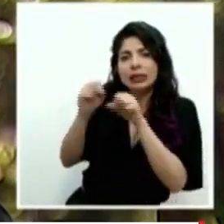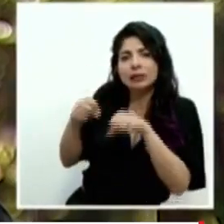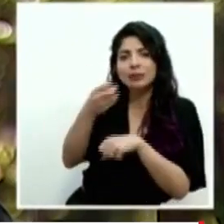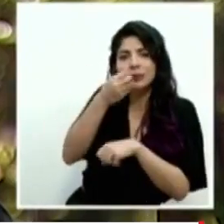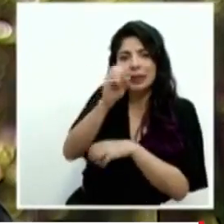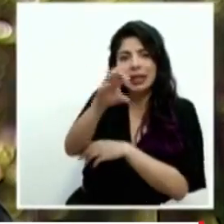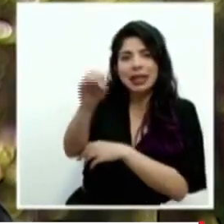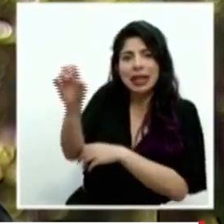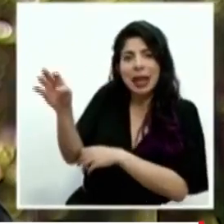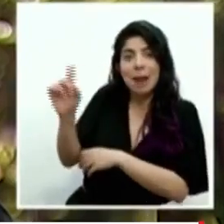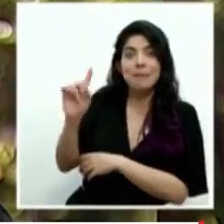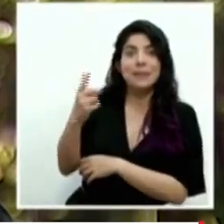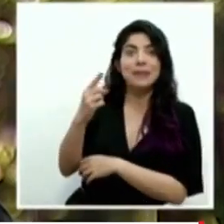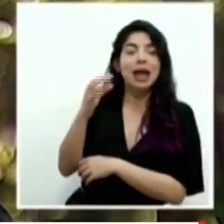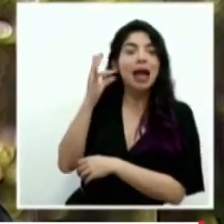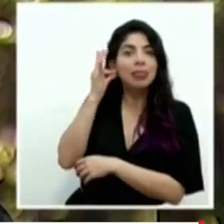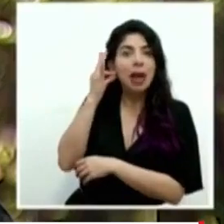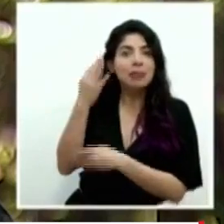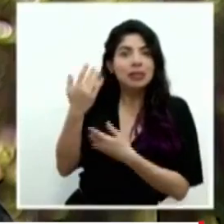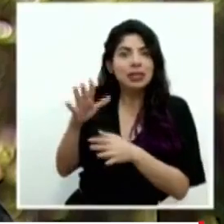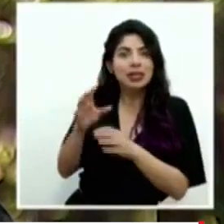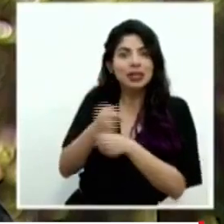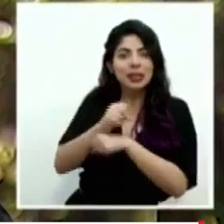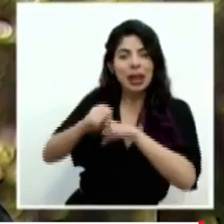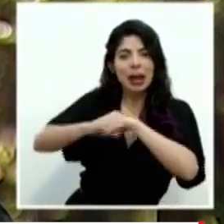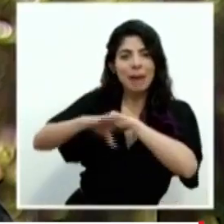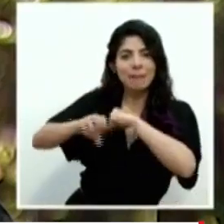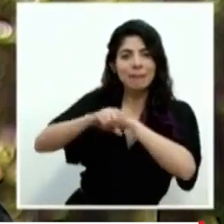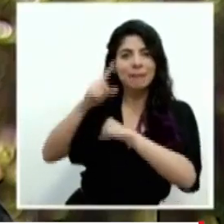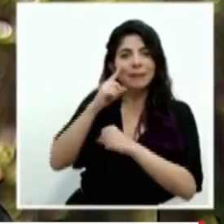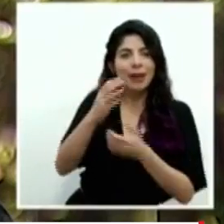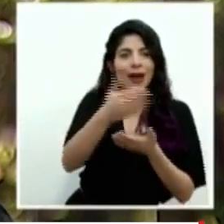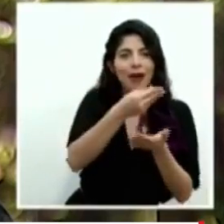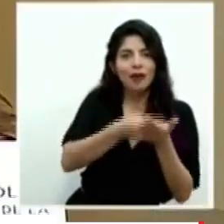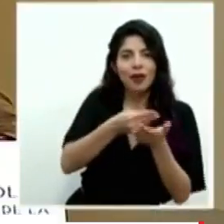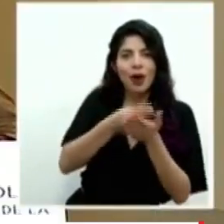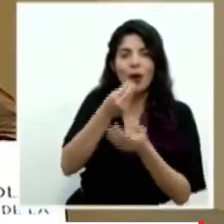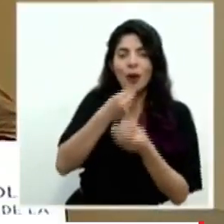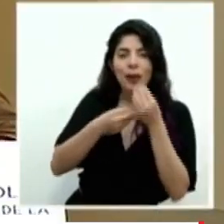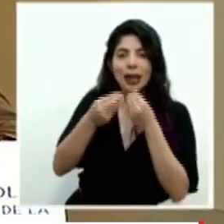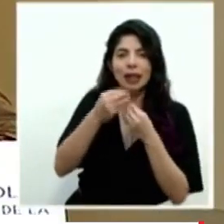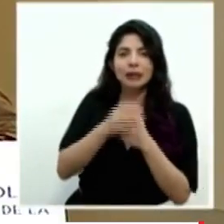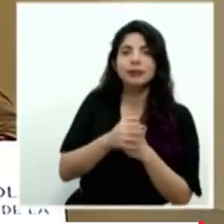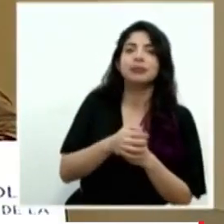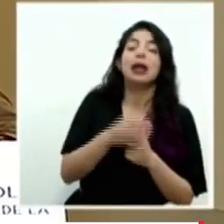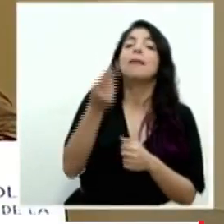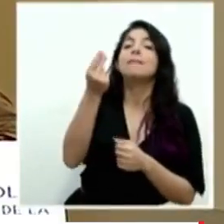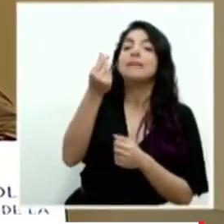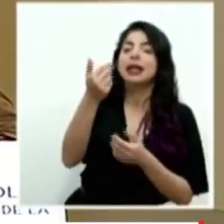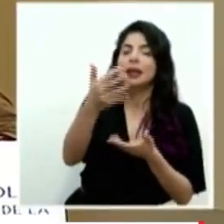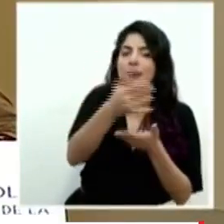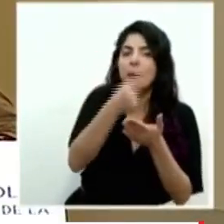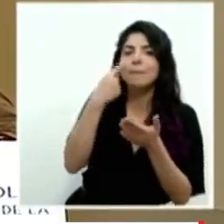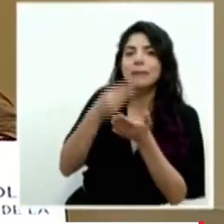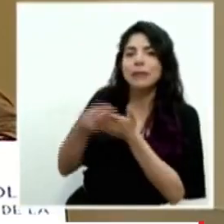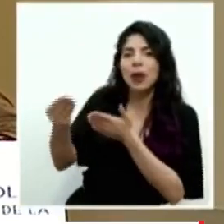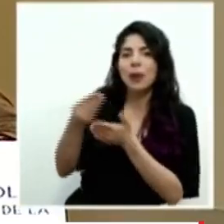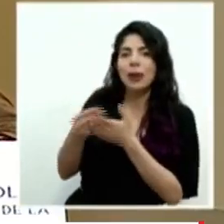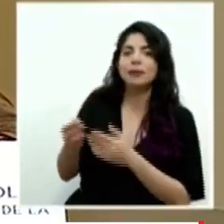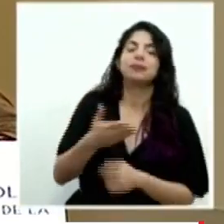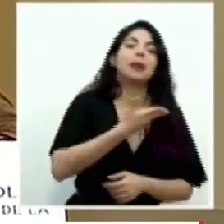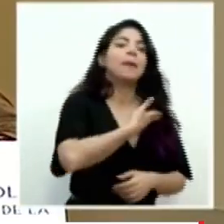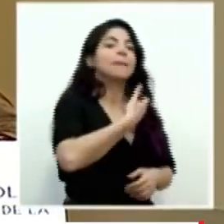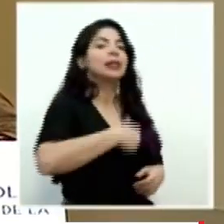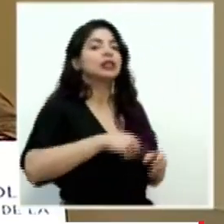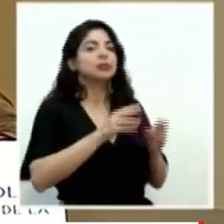alimentos y que de hecho la misma primera dama había realizado una campaña para la recolección de esos alimentos. Presidente, todo el dinero para la compra. Presidente de